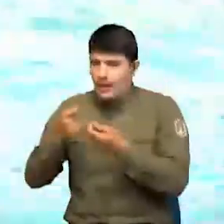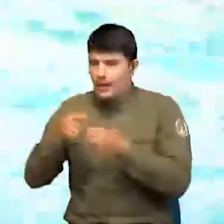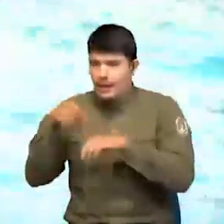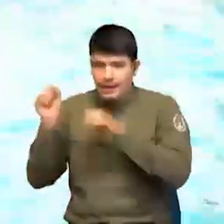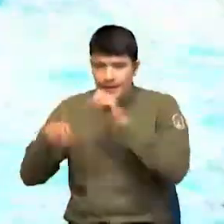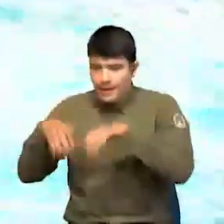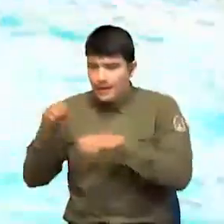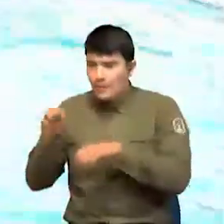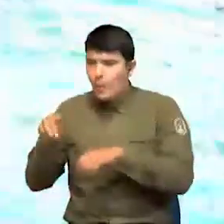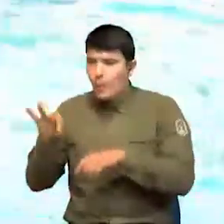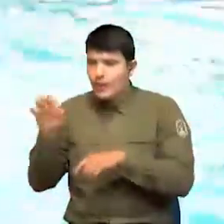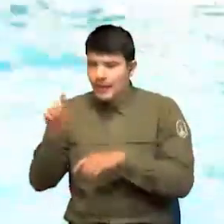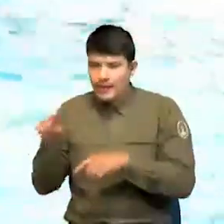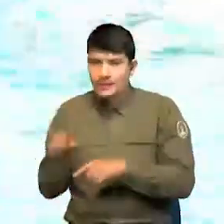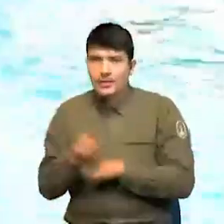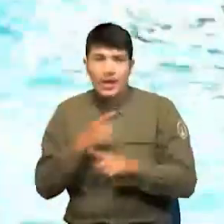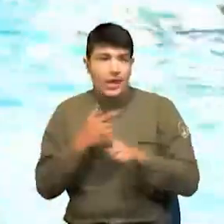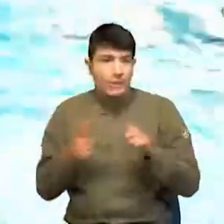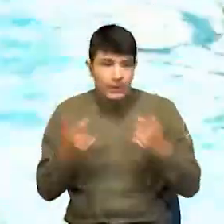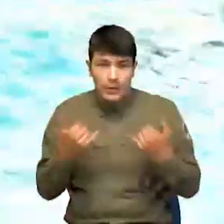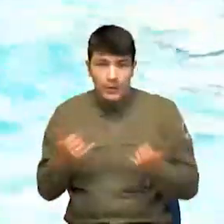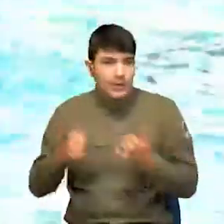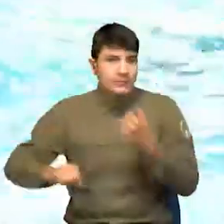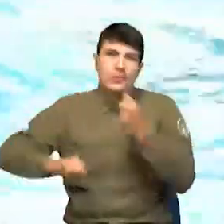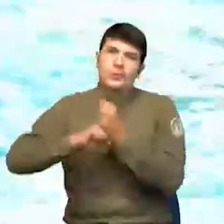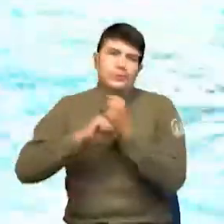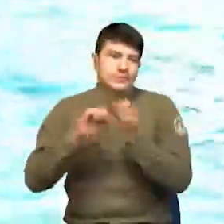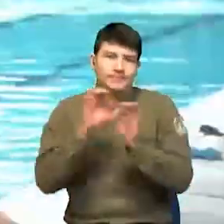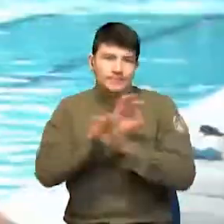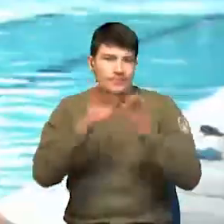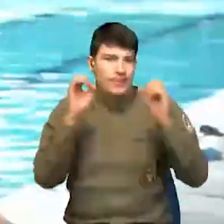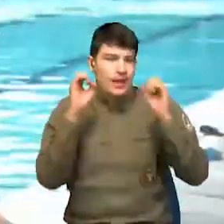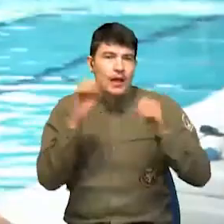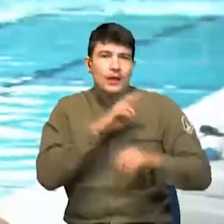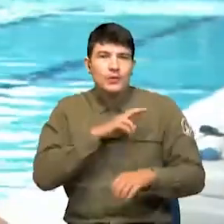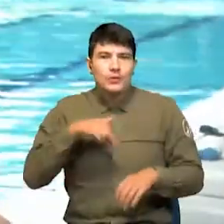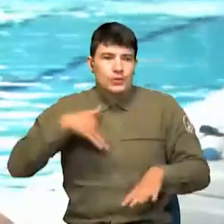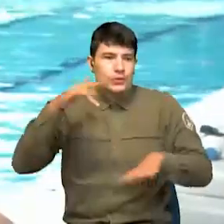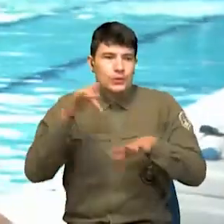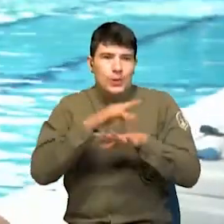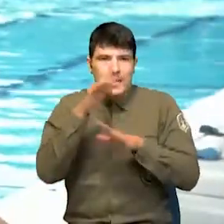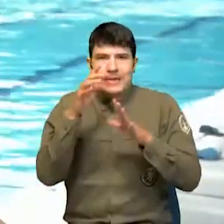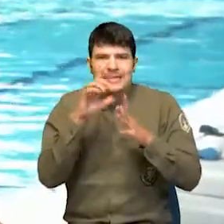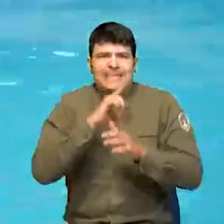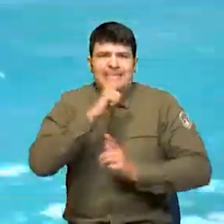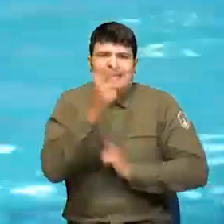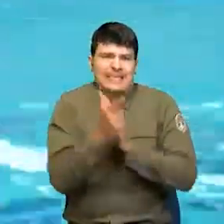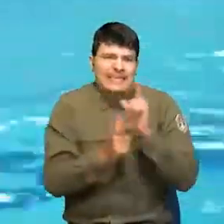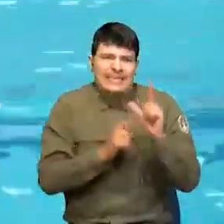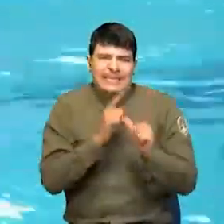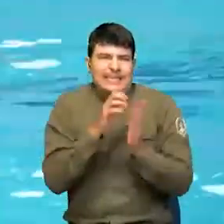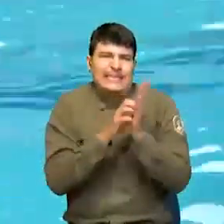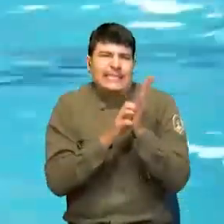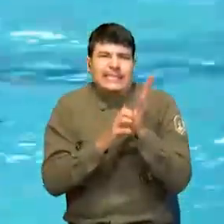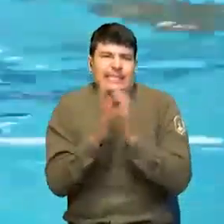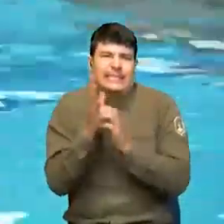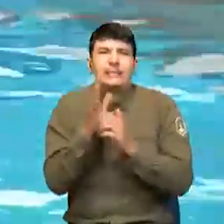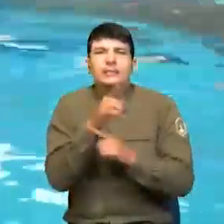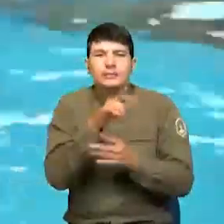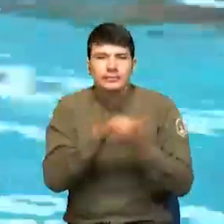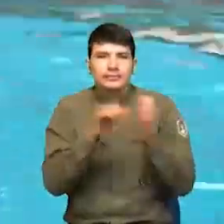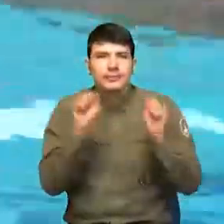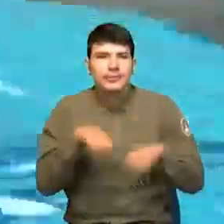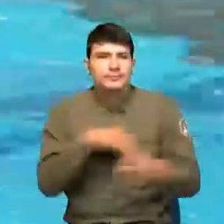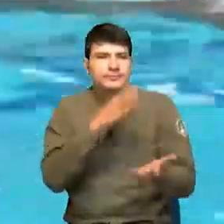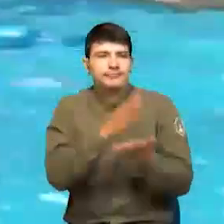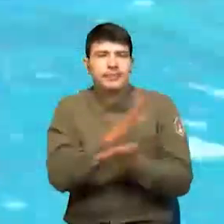ahorita no estamos apoyados. Y pues nos ha tocado con las uñas prácticamente para apoyar el campeonato. Este deportista busca mejorar sus